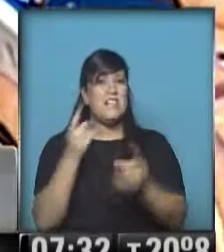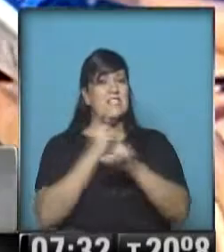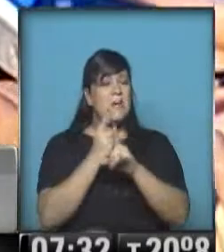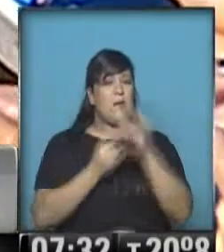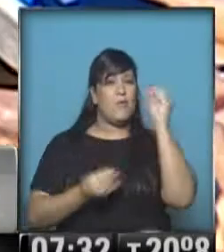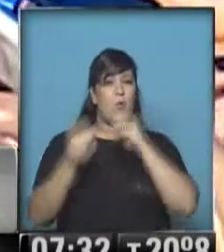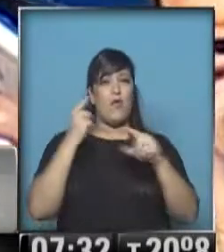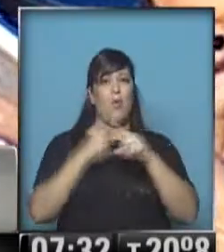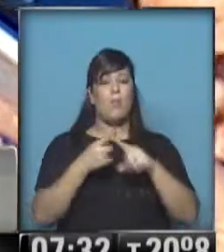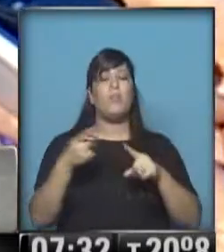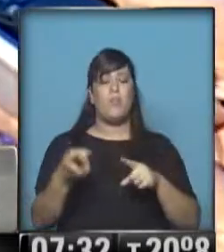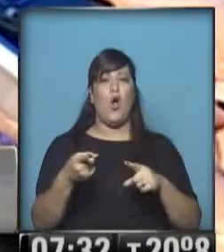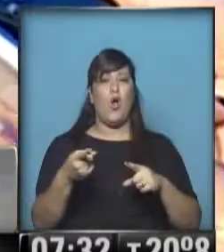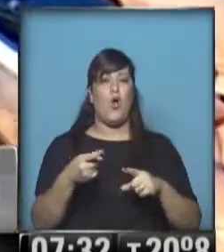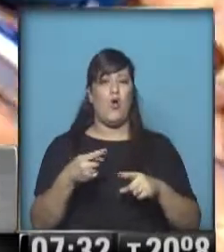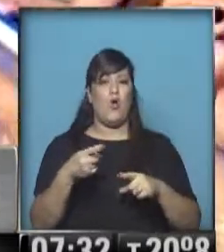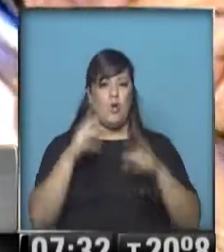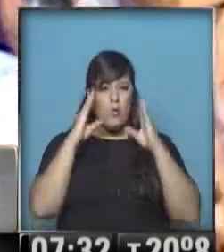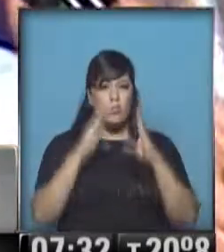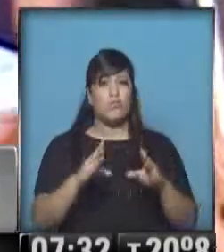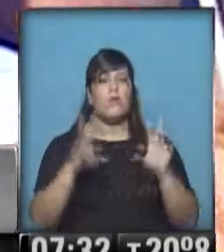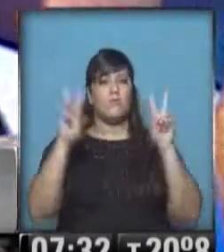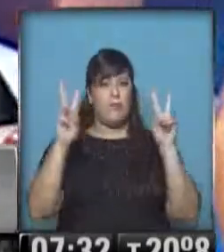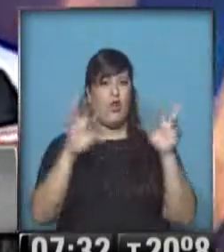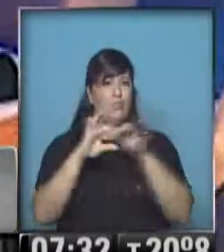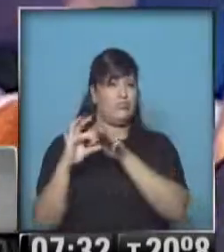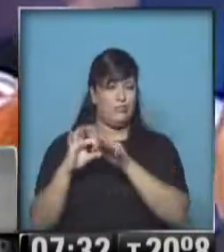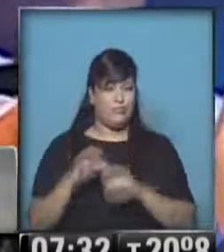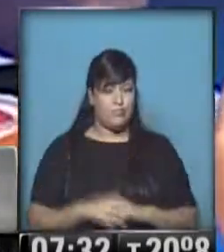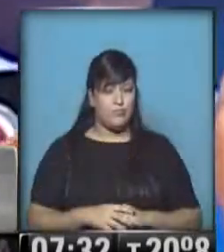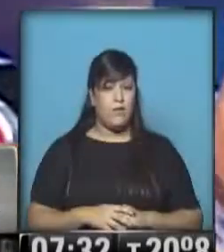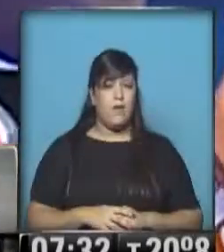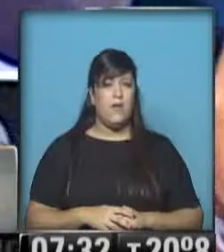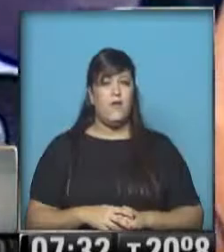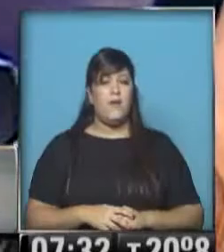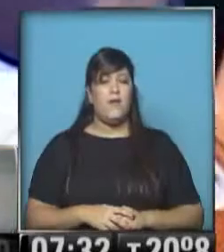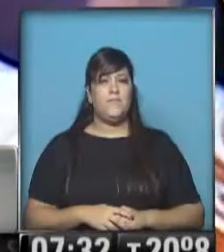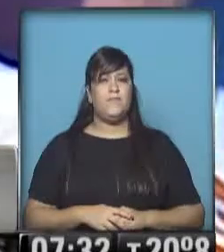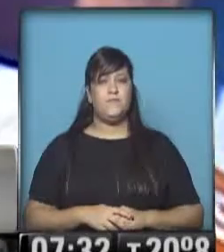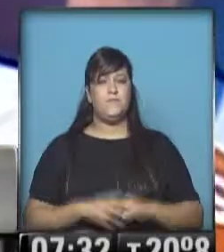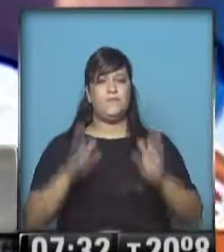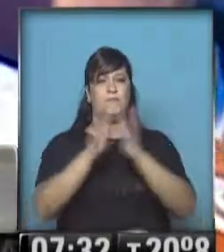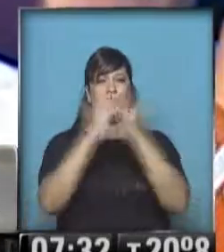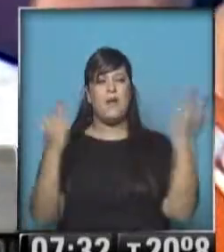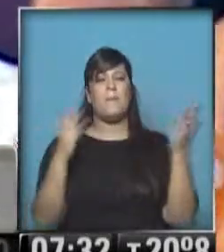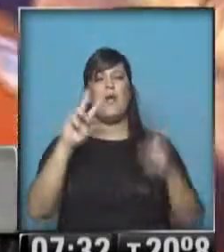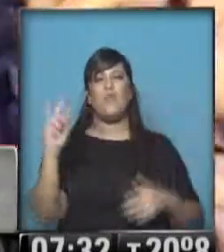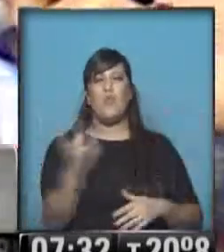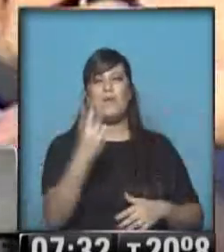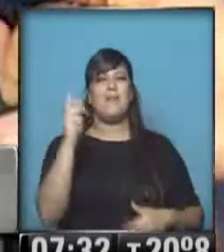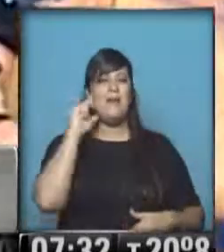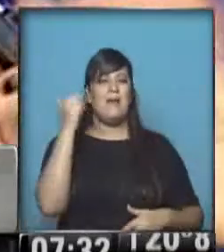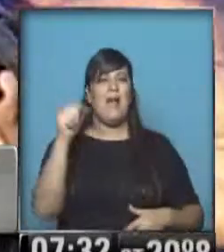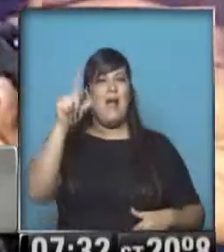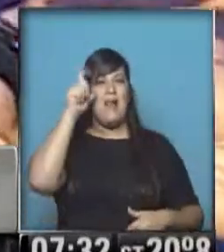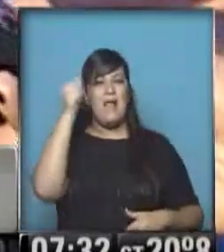lucha de clases que nunca tuvo que ver con el peronismo, por supuesto. Ministro, como hombre que le gusta la historia, está en la tapa de todos los diarios, la muerte de Galeano, ¿alguna reflexión? Nada. Da